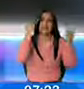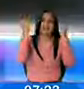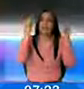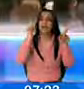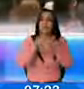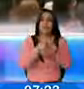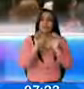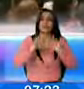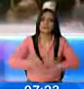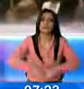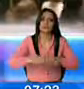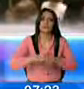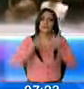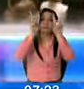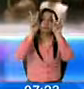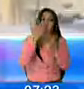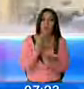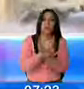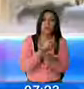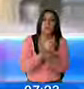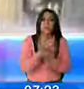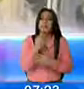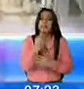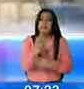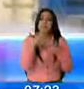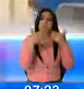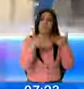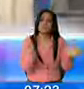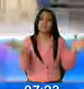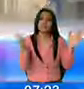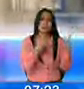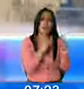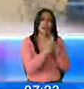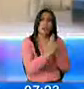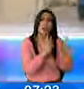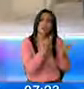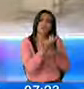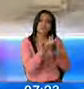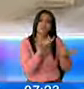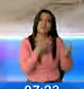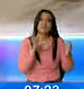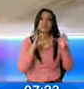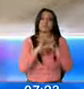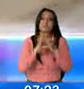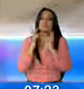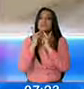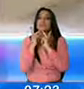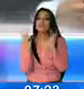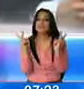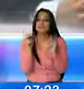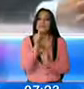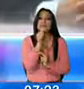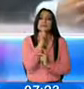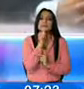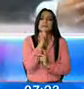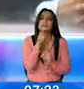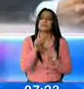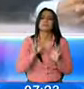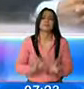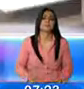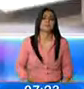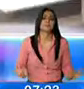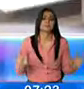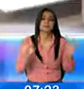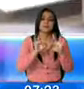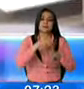ámbito económico aseguró, esta vez se abrirán las audiencias para las alianzas público-privadas y eso es elemental